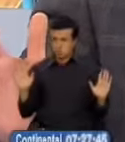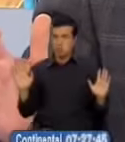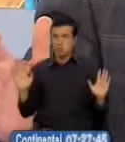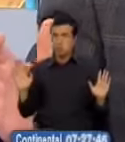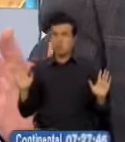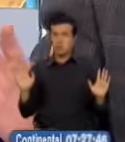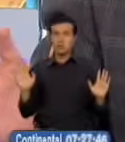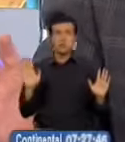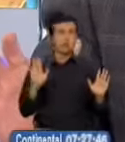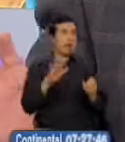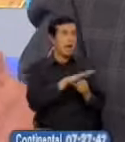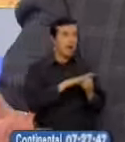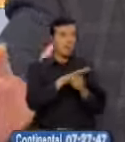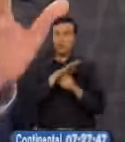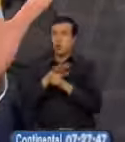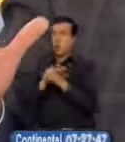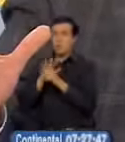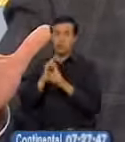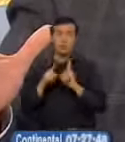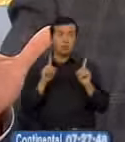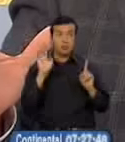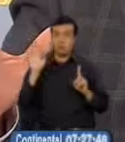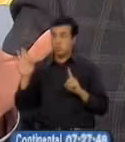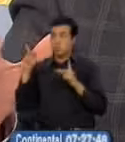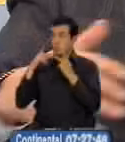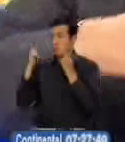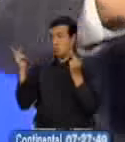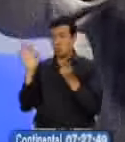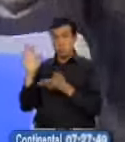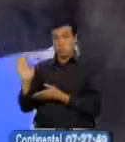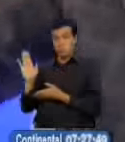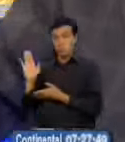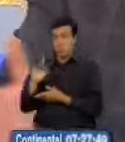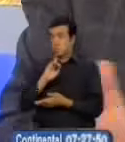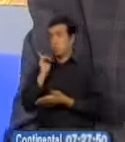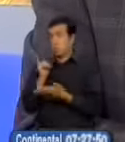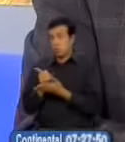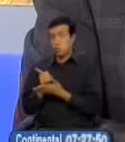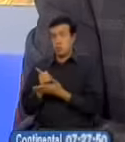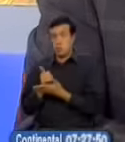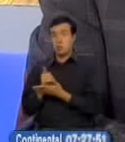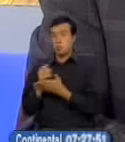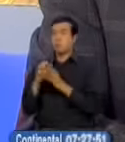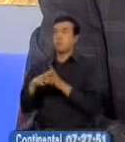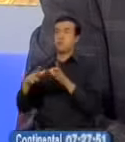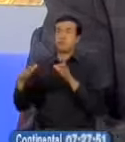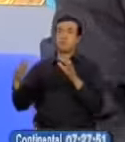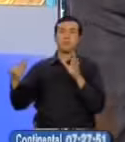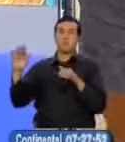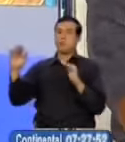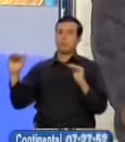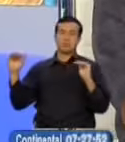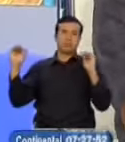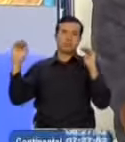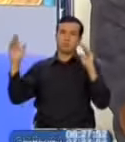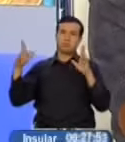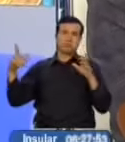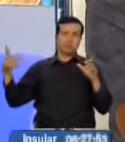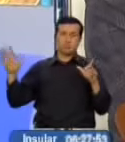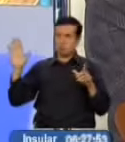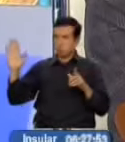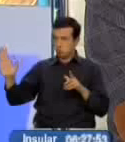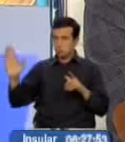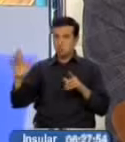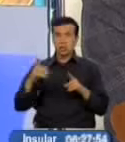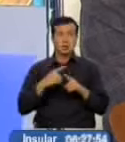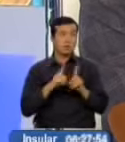distintos. Ámbitos de acción completamente distintos. Lo uno es público, que evidentemente tiene una dimensión muy superior a la medicina prepagada,